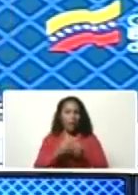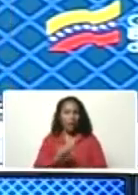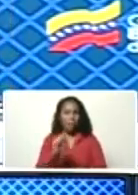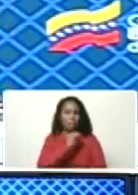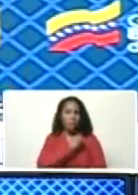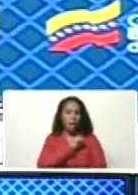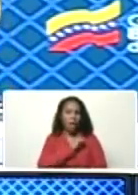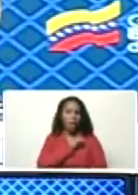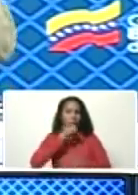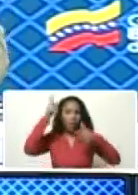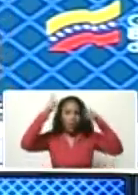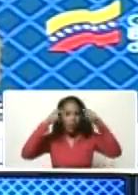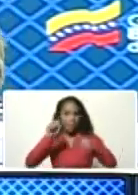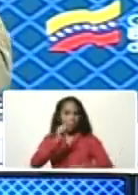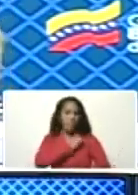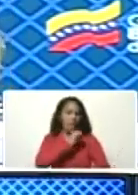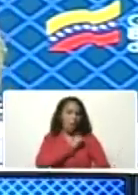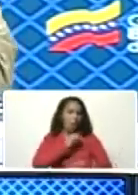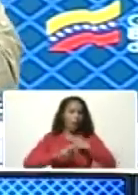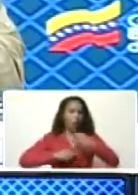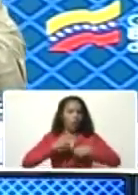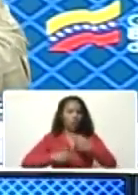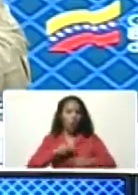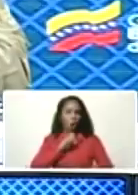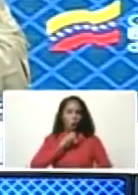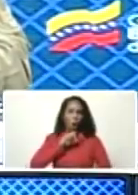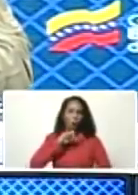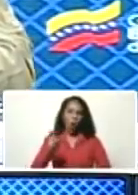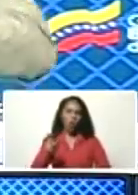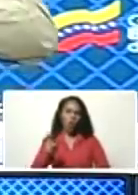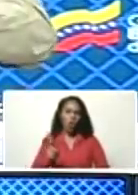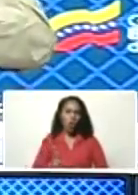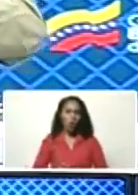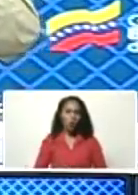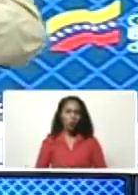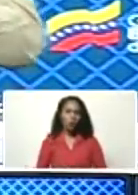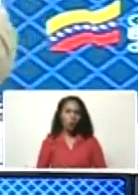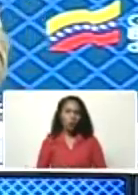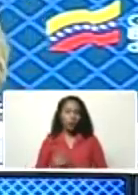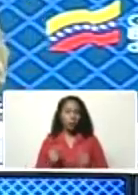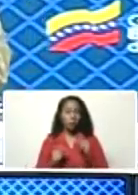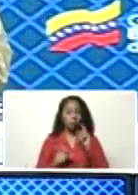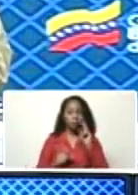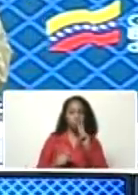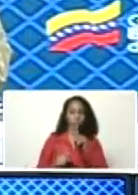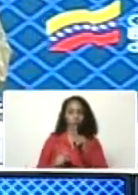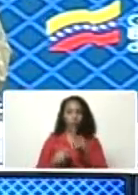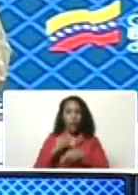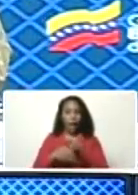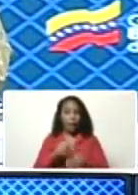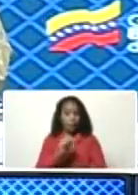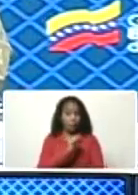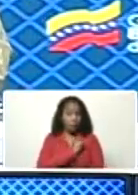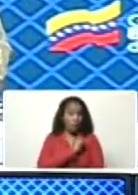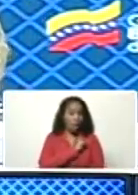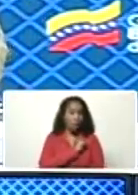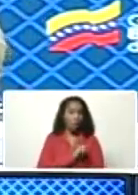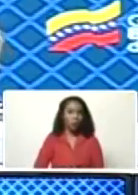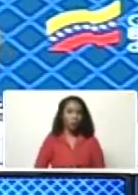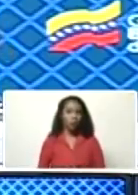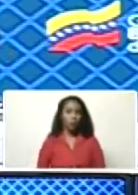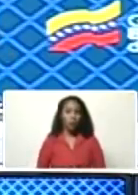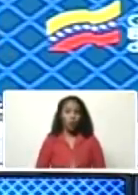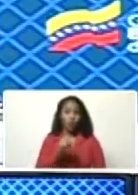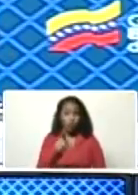a Chávez, miedo a la revolución, odio. La reacción queda al miedo. Si